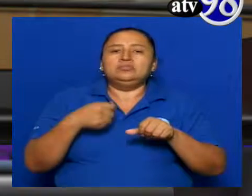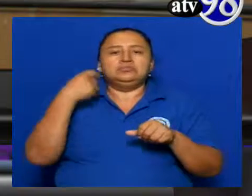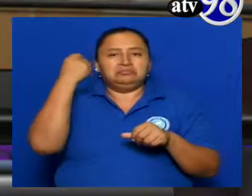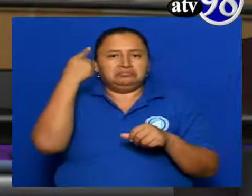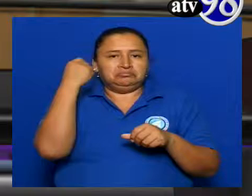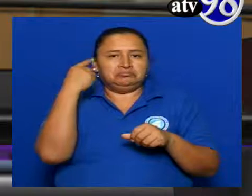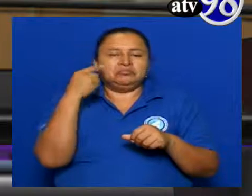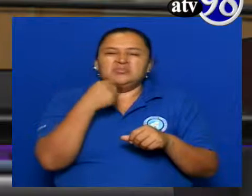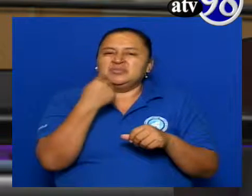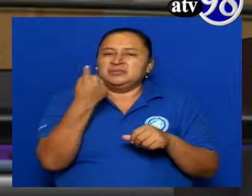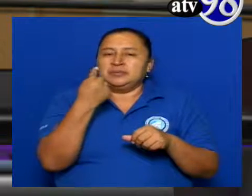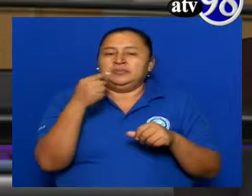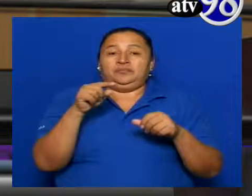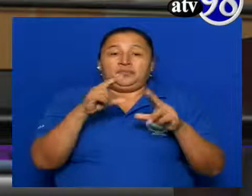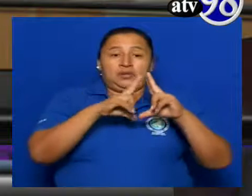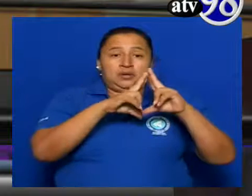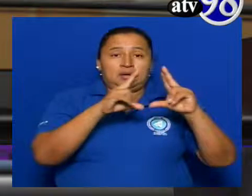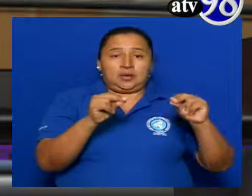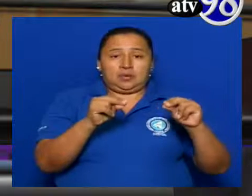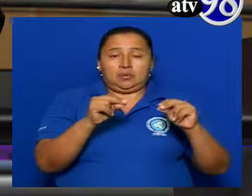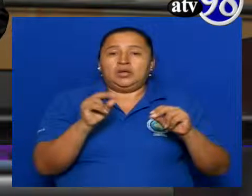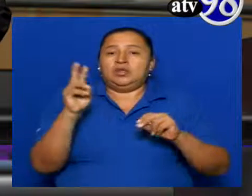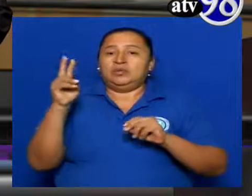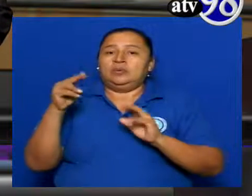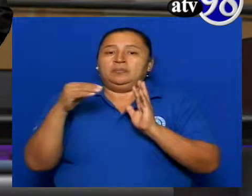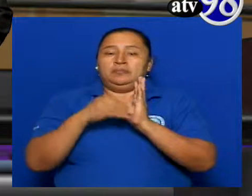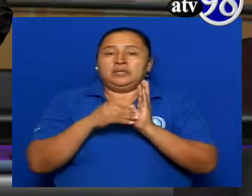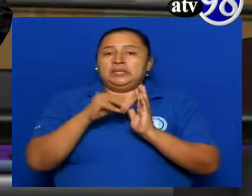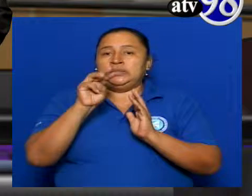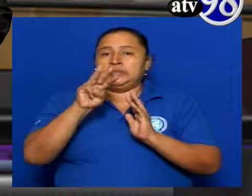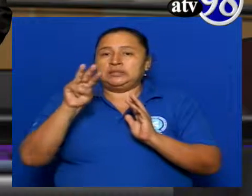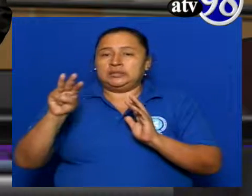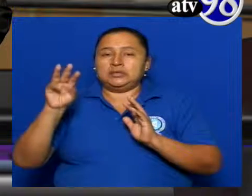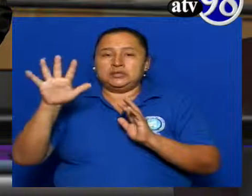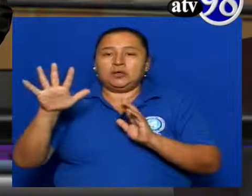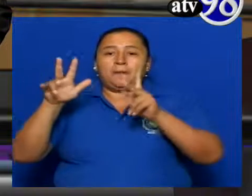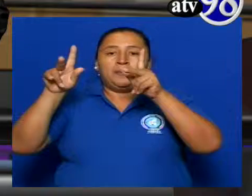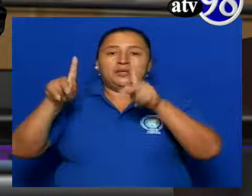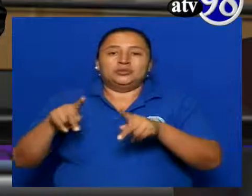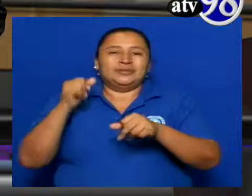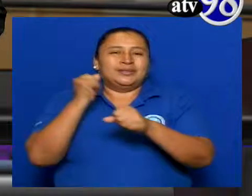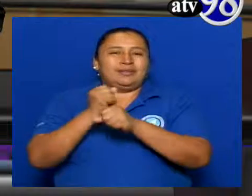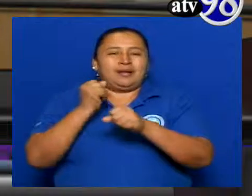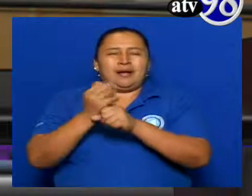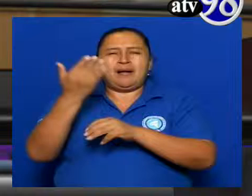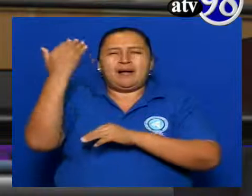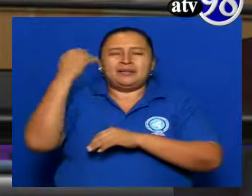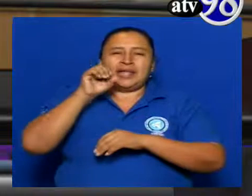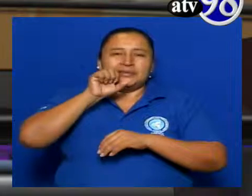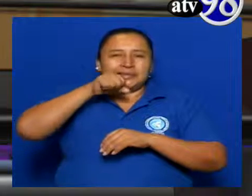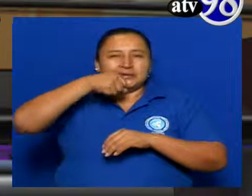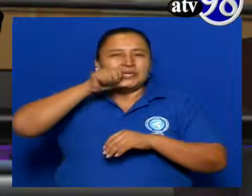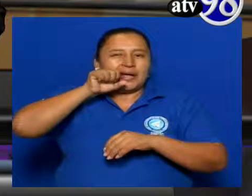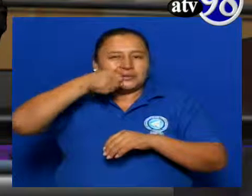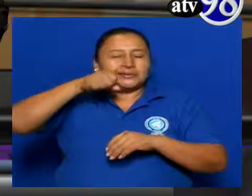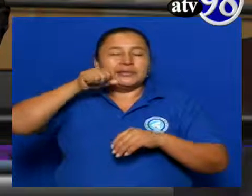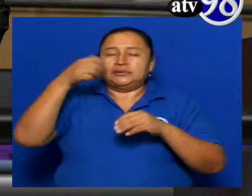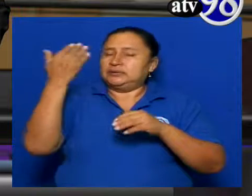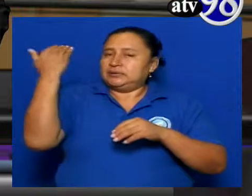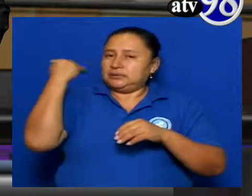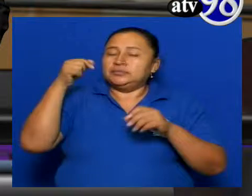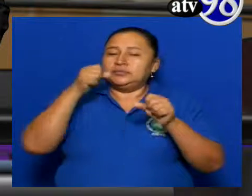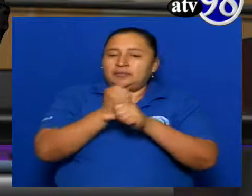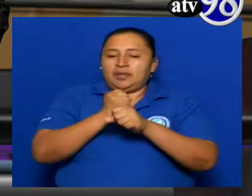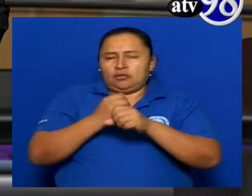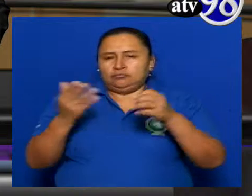entendimiento entre el Estado de Nicaragua y 2.335 extrabajadores cañeros, excluidos y complementarios en el